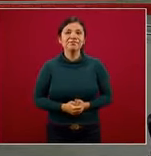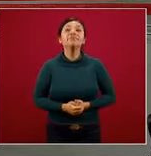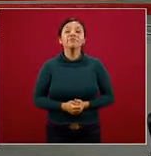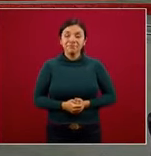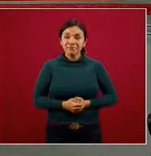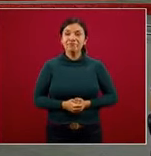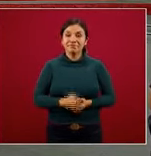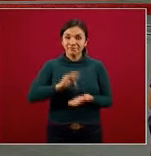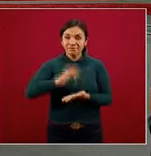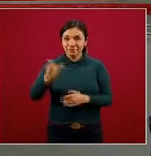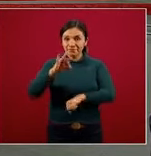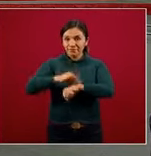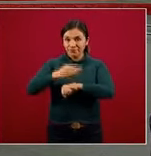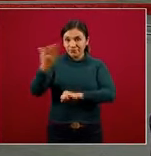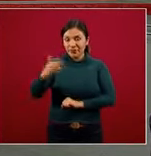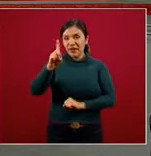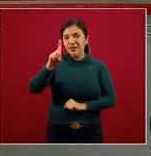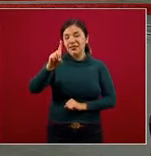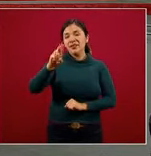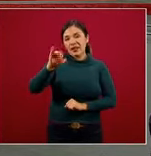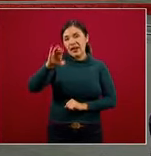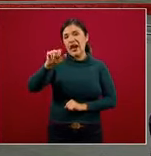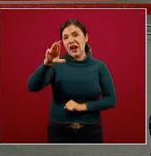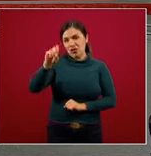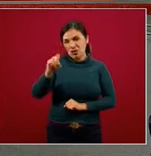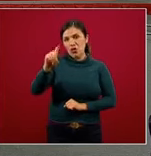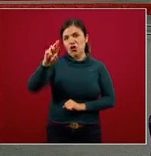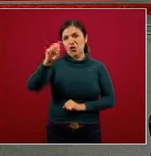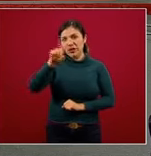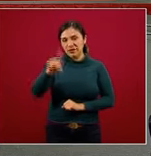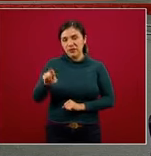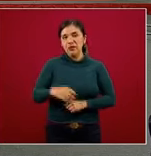Gracias, doctor Ricardo Cortés, director general de Promoción de la Salud.